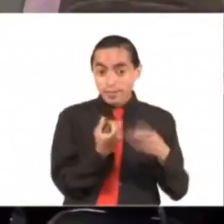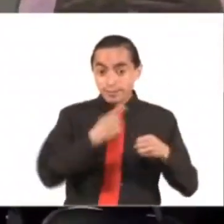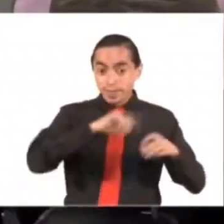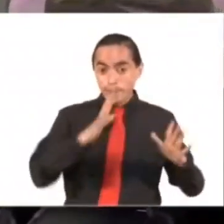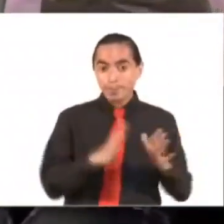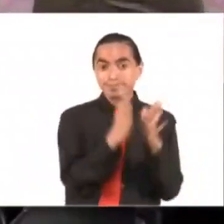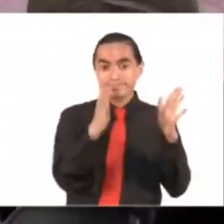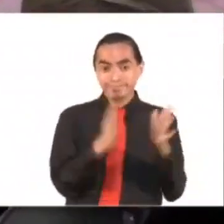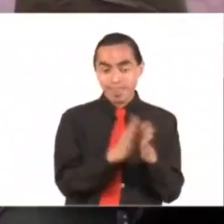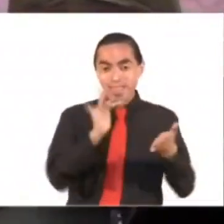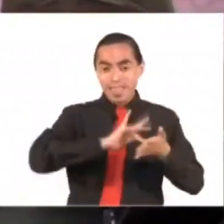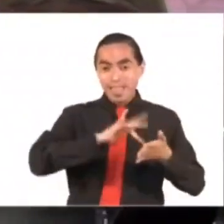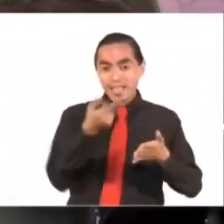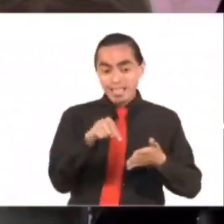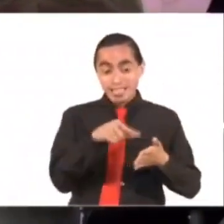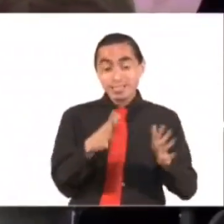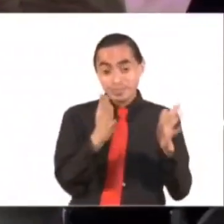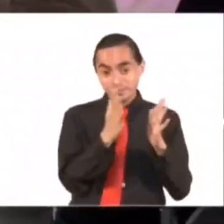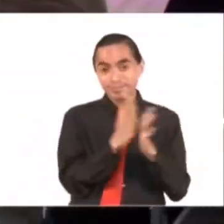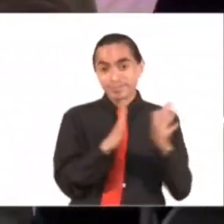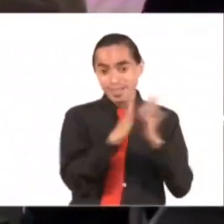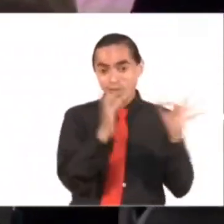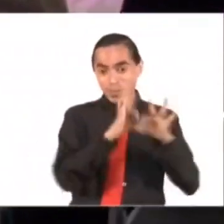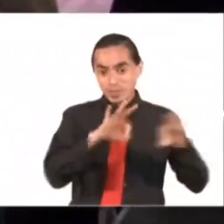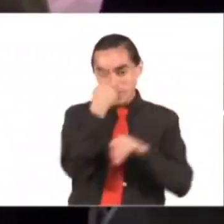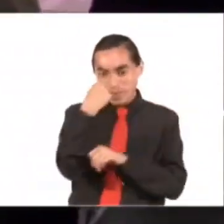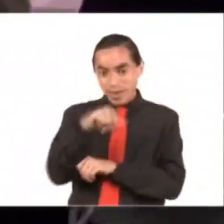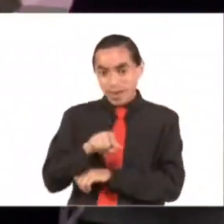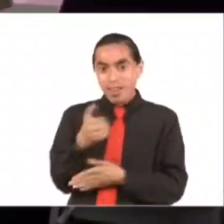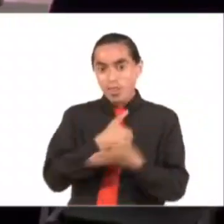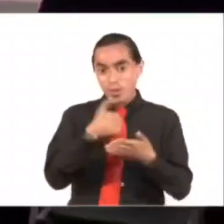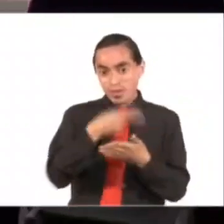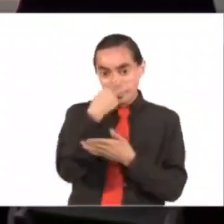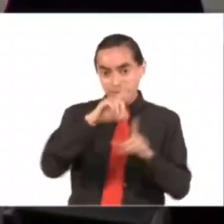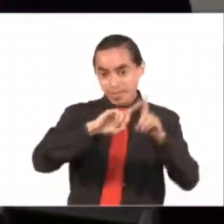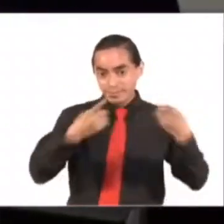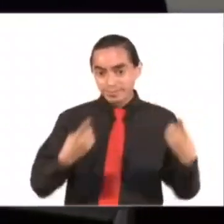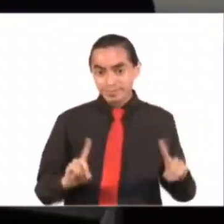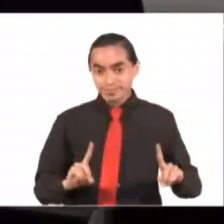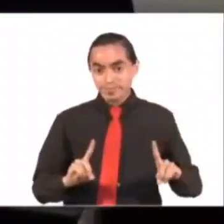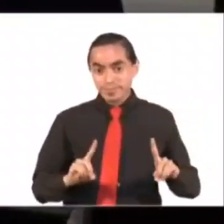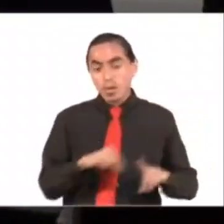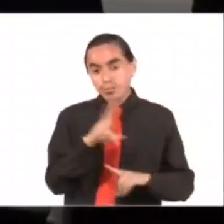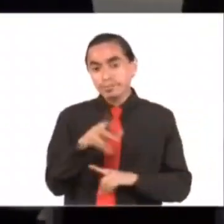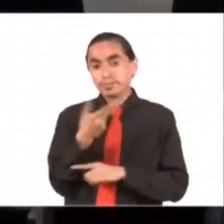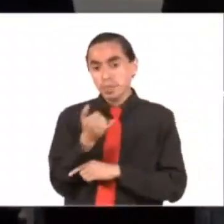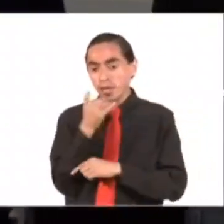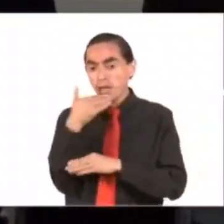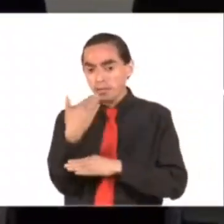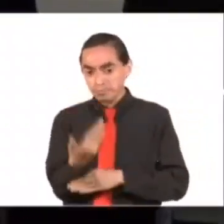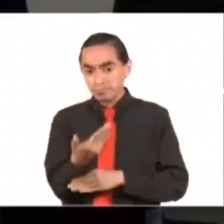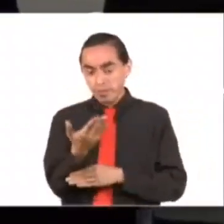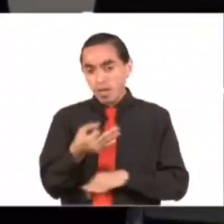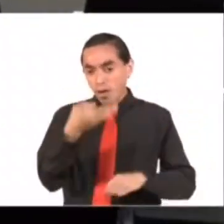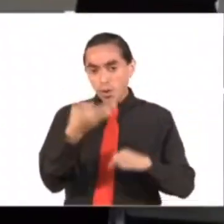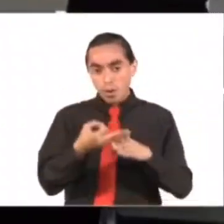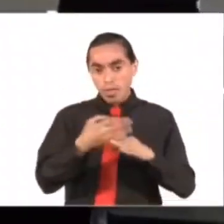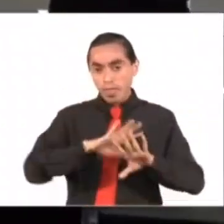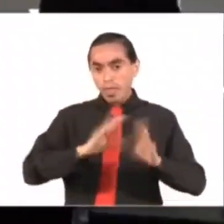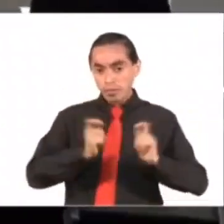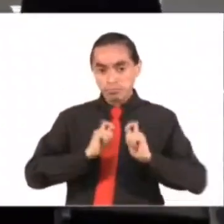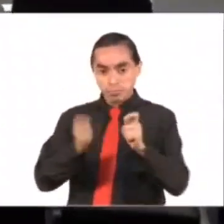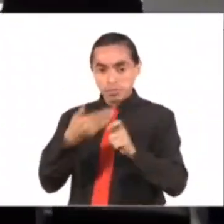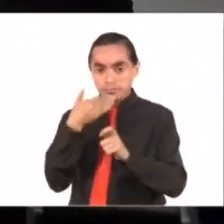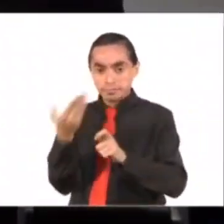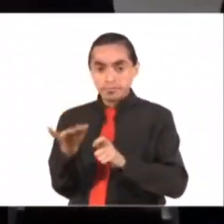para la Ciudad de México y su desarrollo. Y si no tienen inconveniente, estos nuevos consejeros, vamos a tomarles